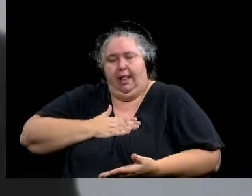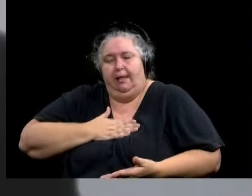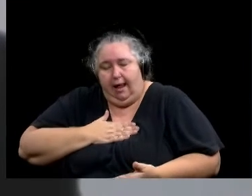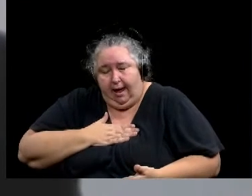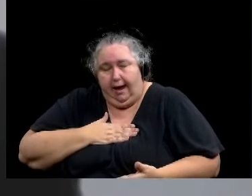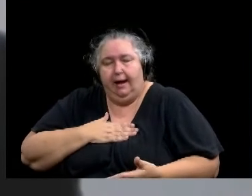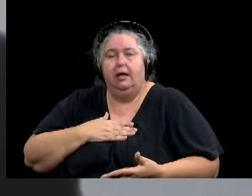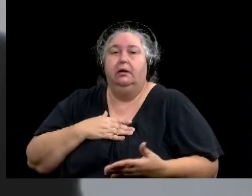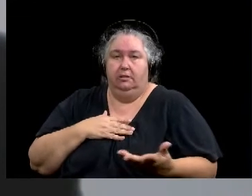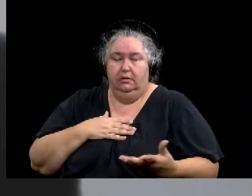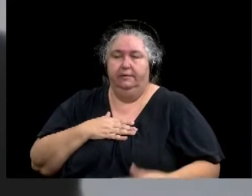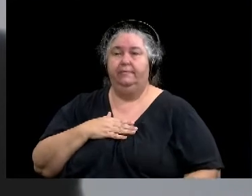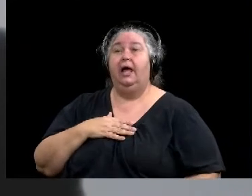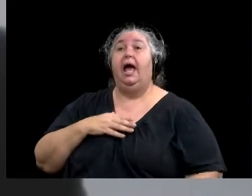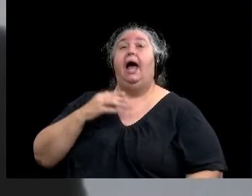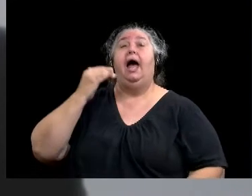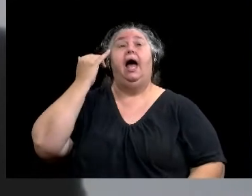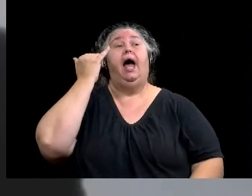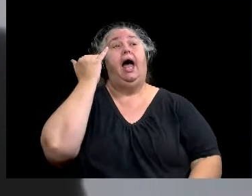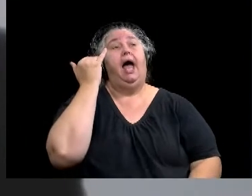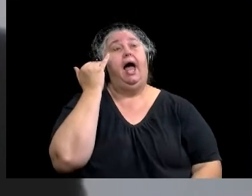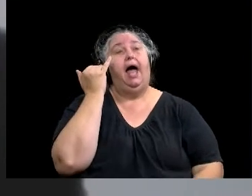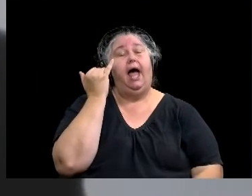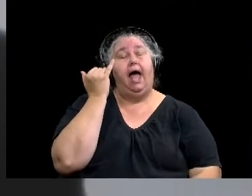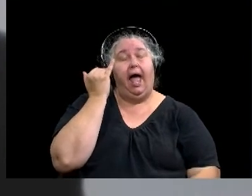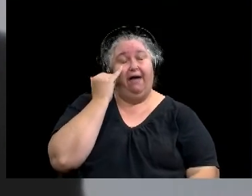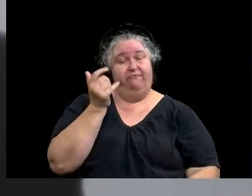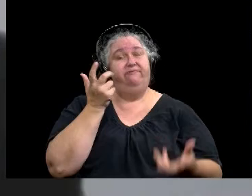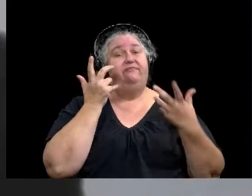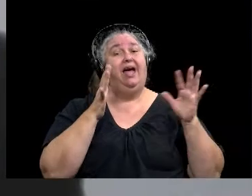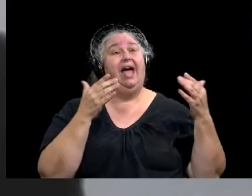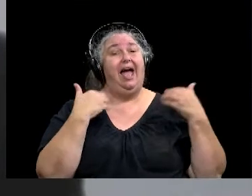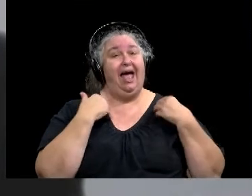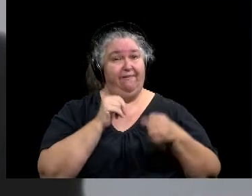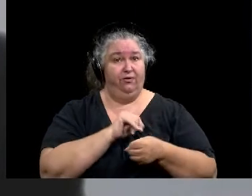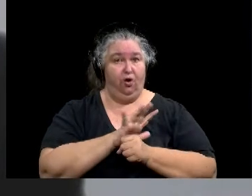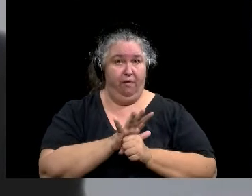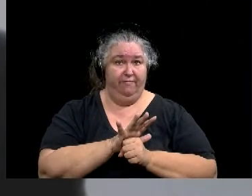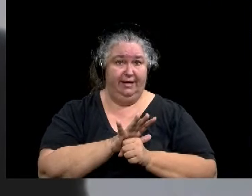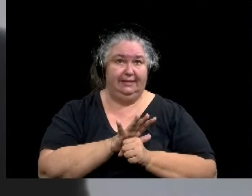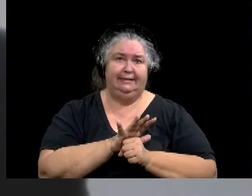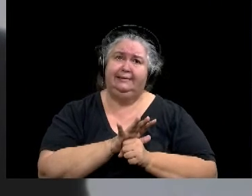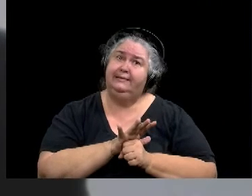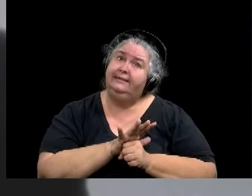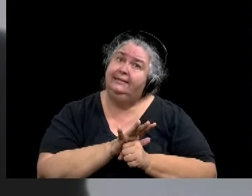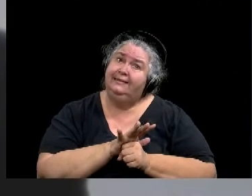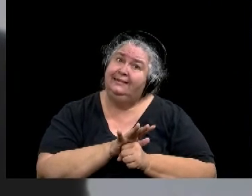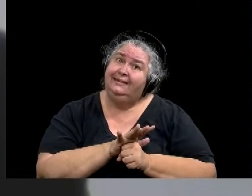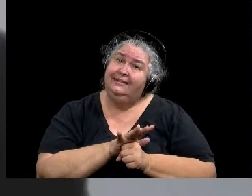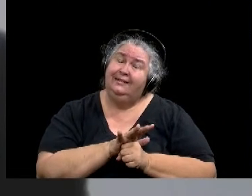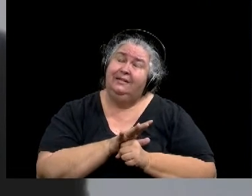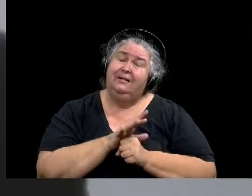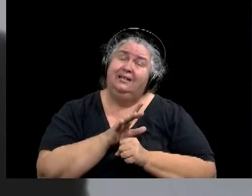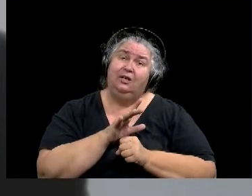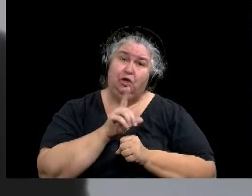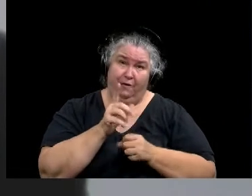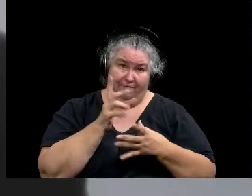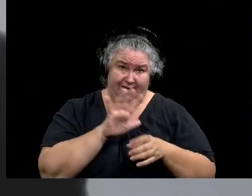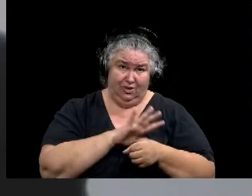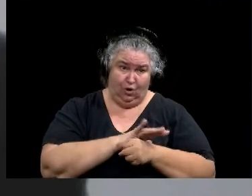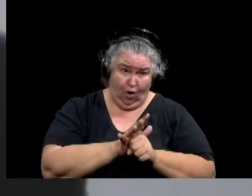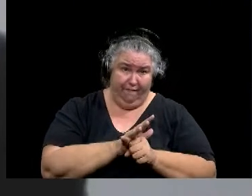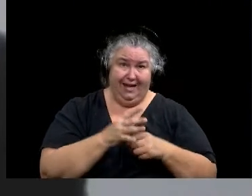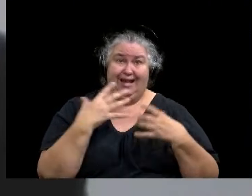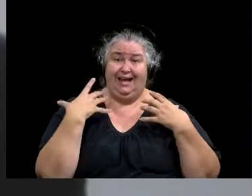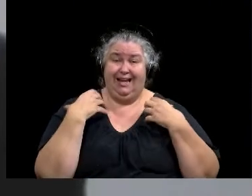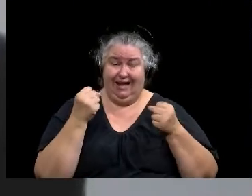y si han tenido kv que pueden hacer y yo creo que quiere que ustedes son en plasma el